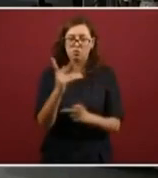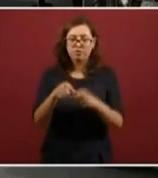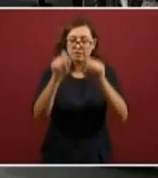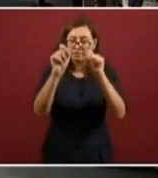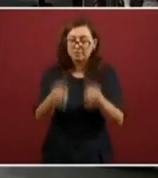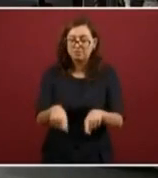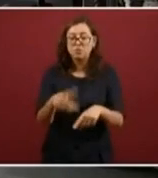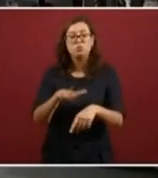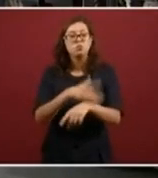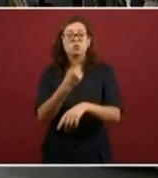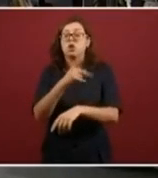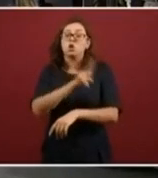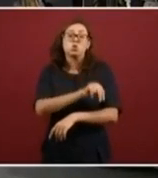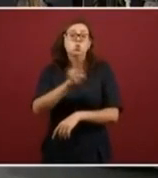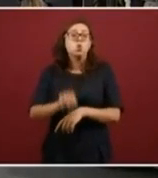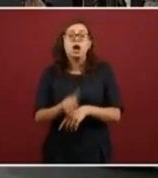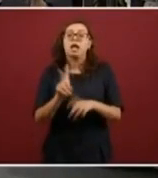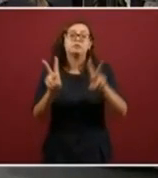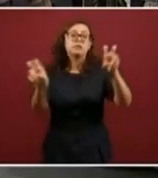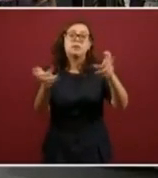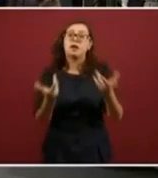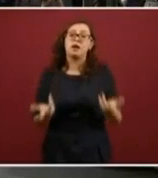se aborda, o sea,